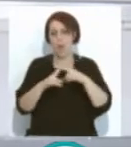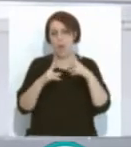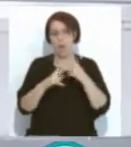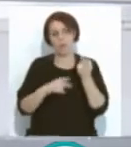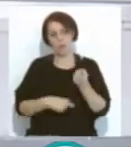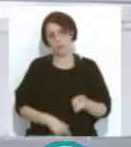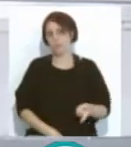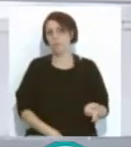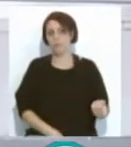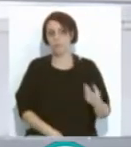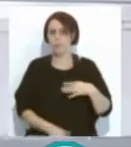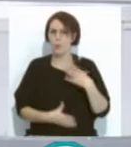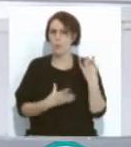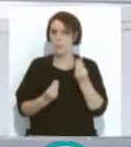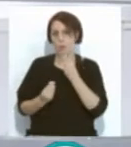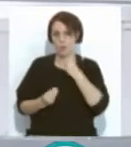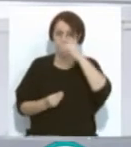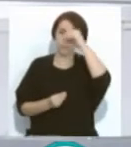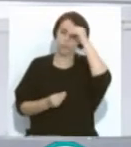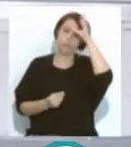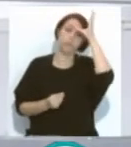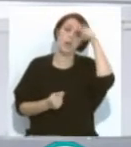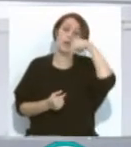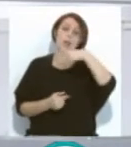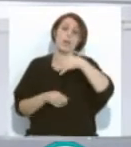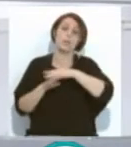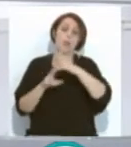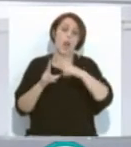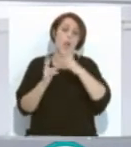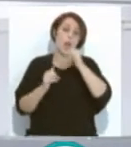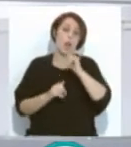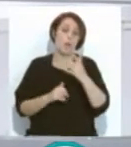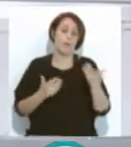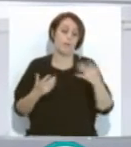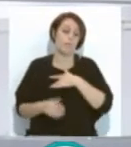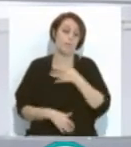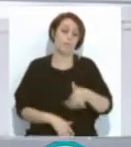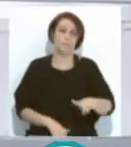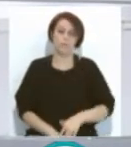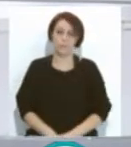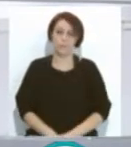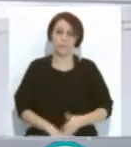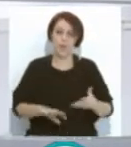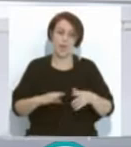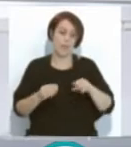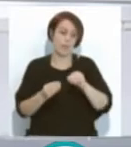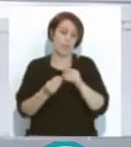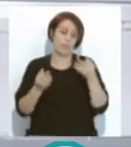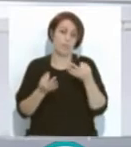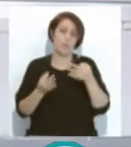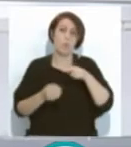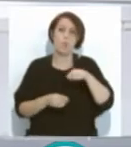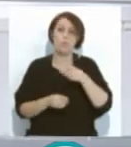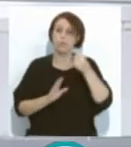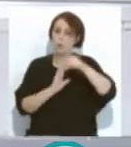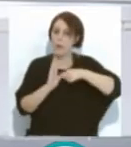ahí hay muchos eruditos que han salido en las redes sociales. Pero bueno, hay que adaptarse a esto. Hay un